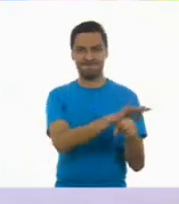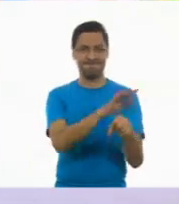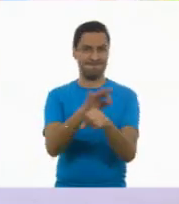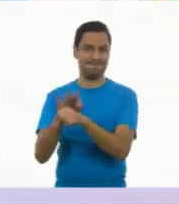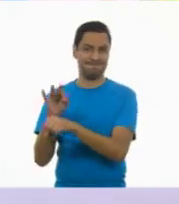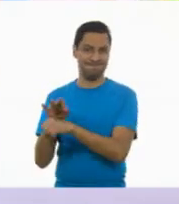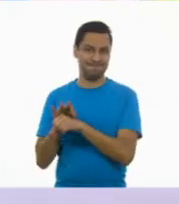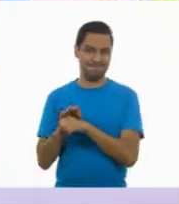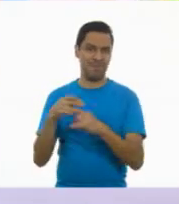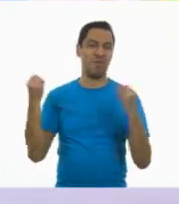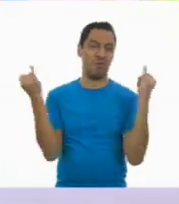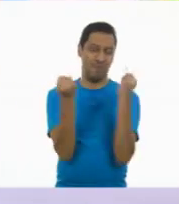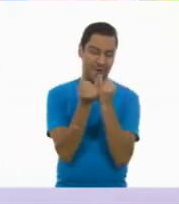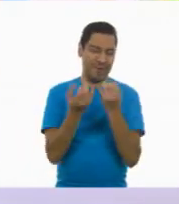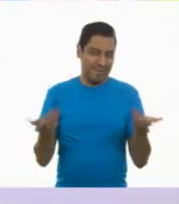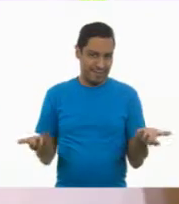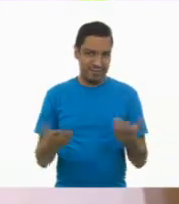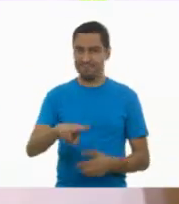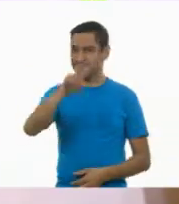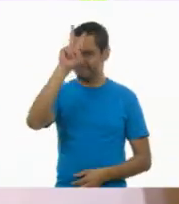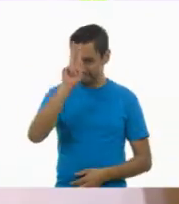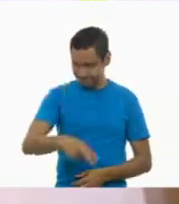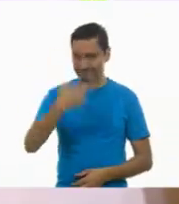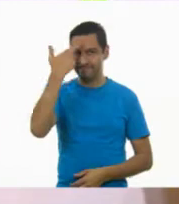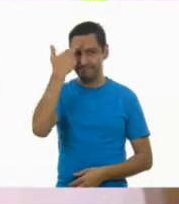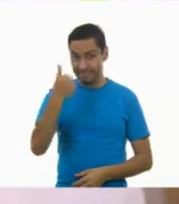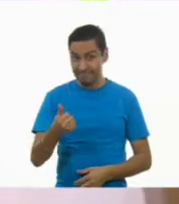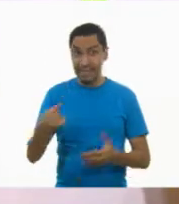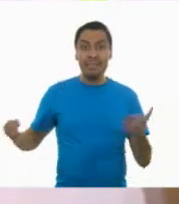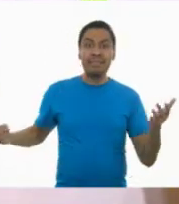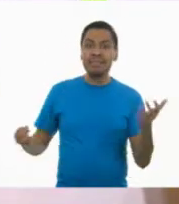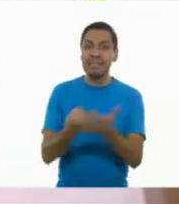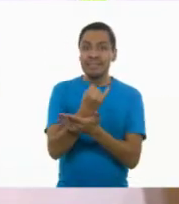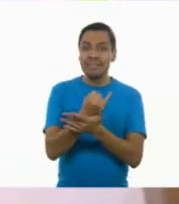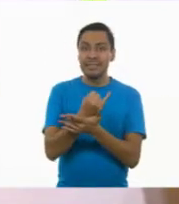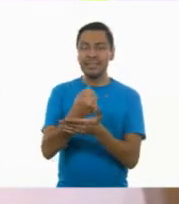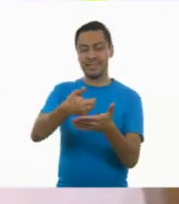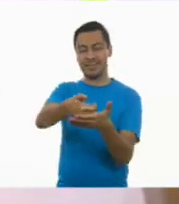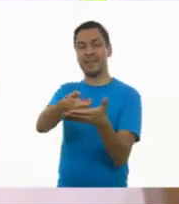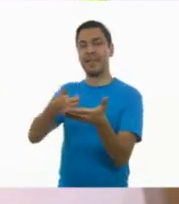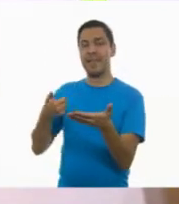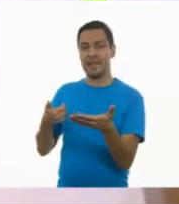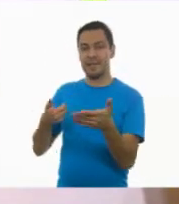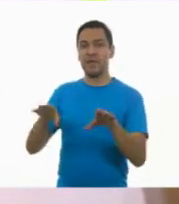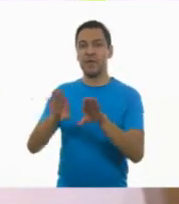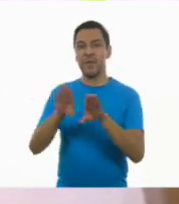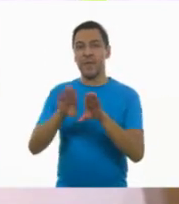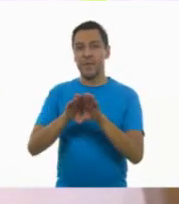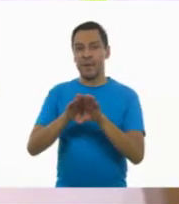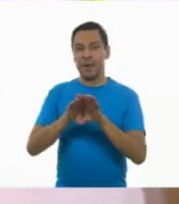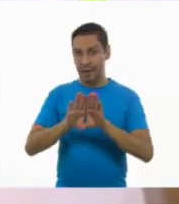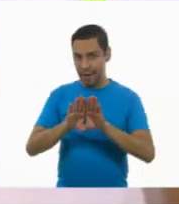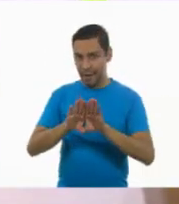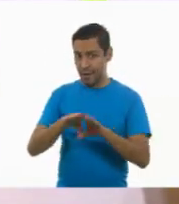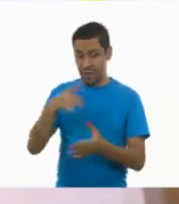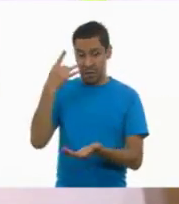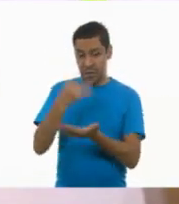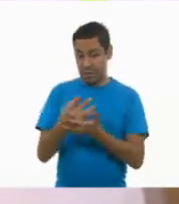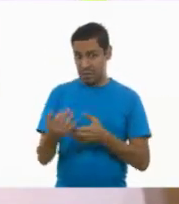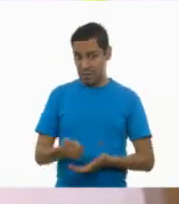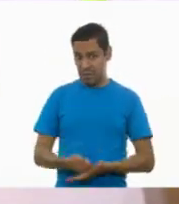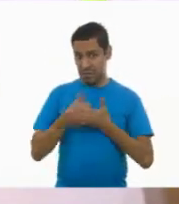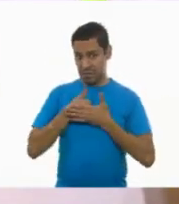Están en lo correcto. Y como esas decisiones se tienen que tomar, hay muchas que no solo nos involucran a